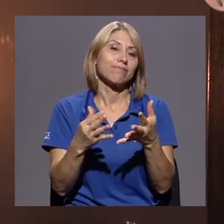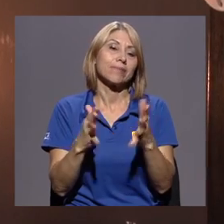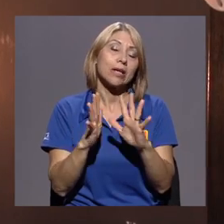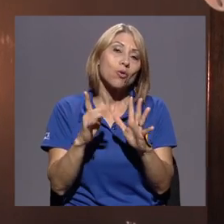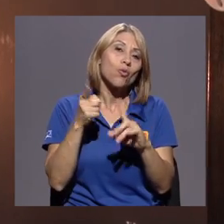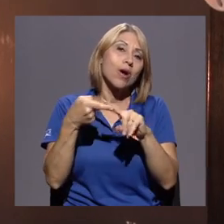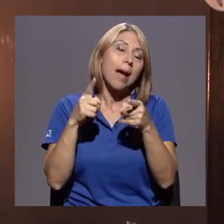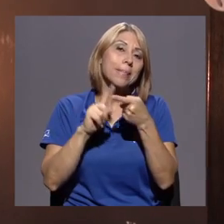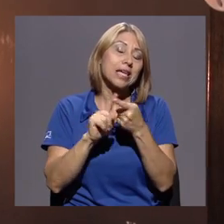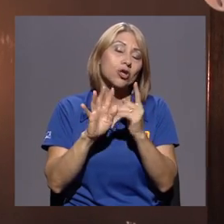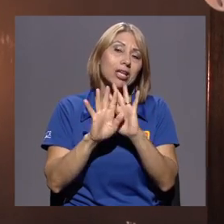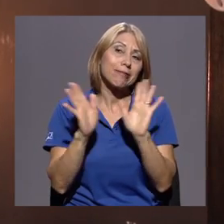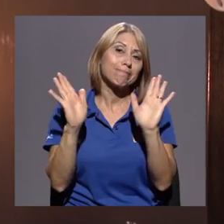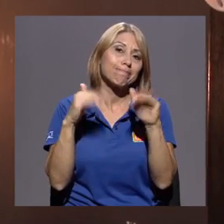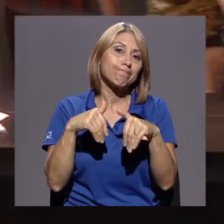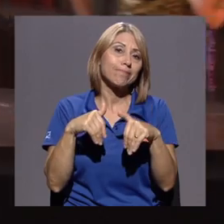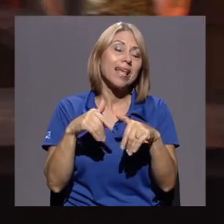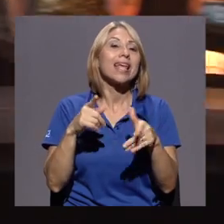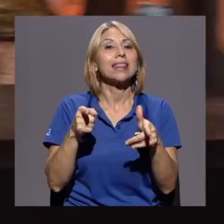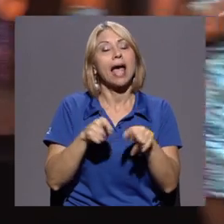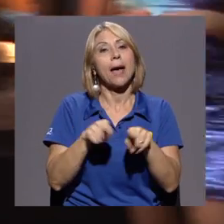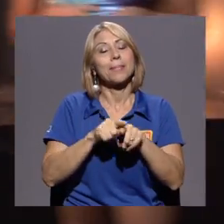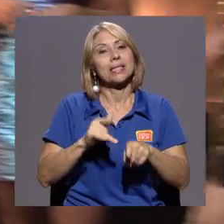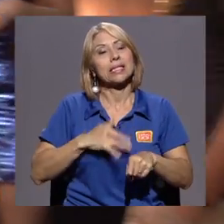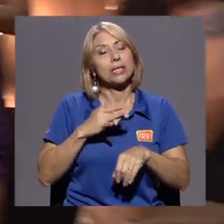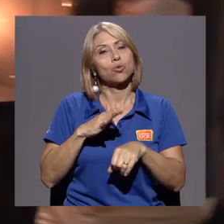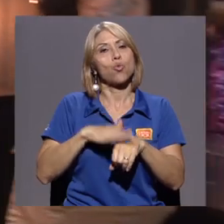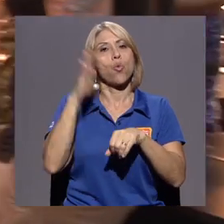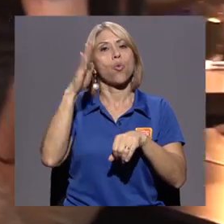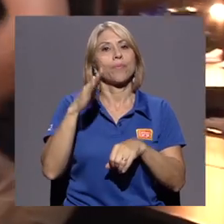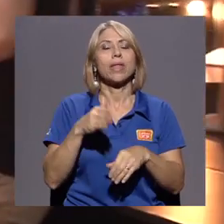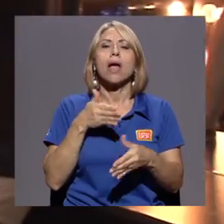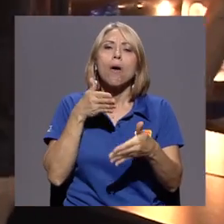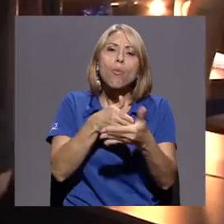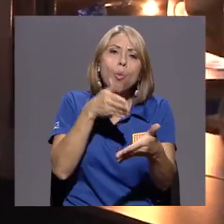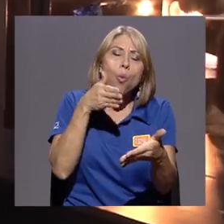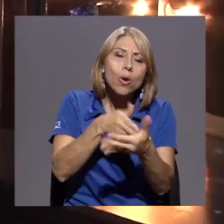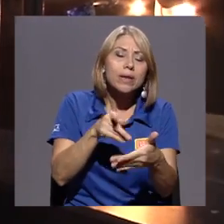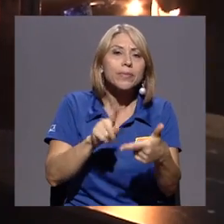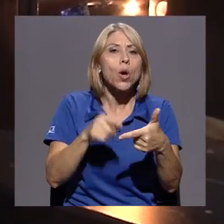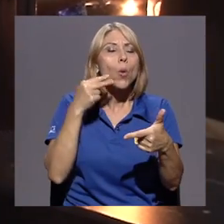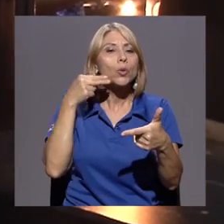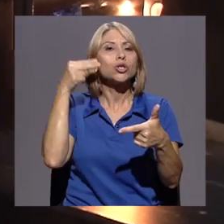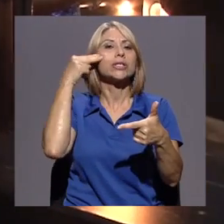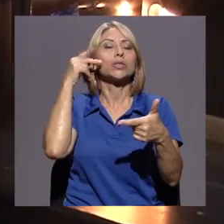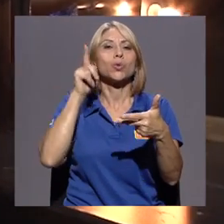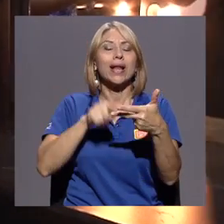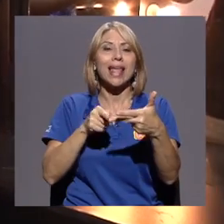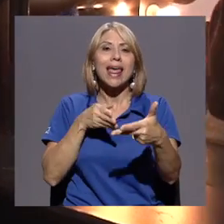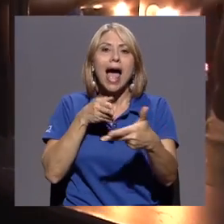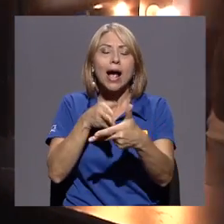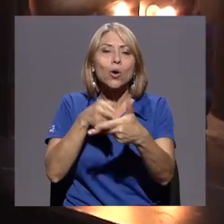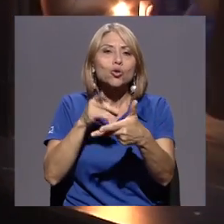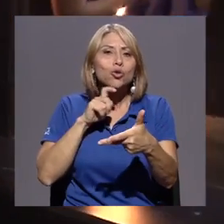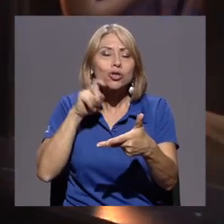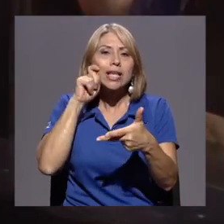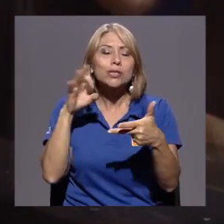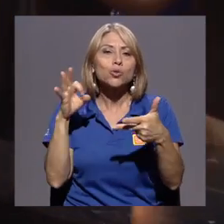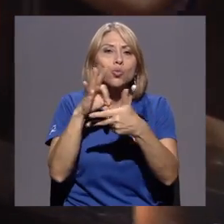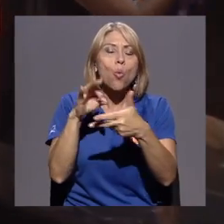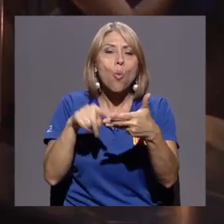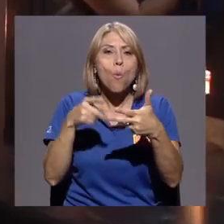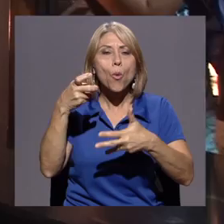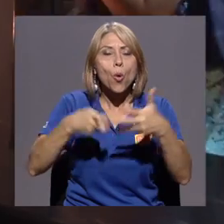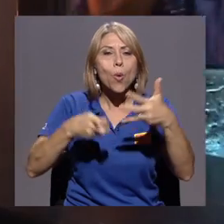y además la culpabilidad. El bullying, la homosexualidad, el acoso sexual y los